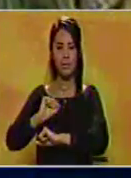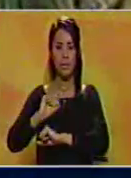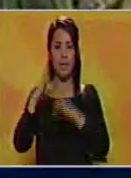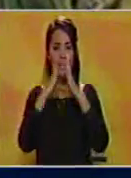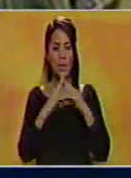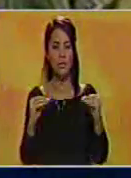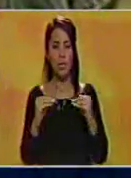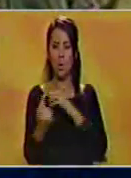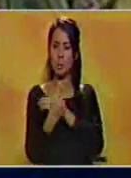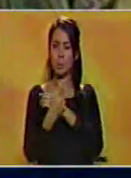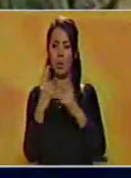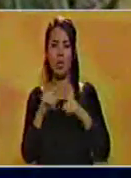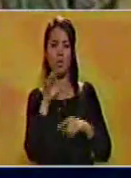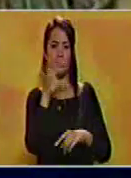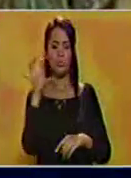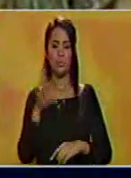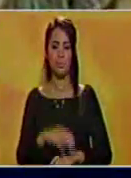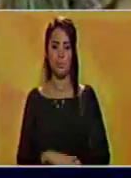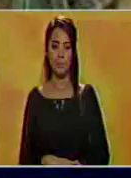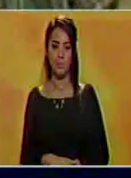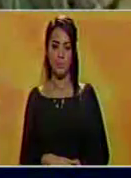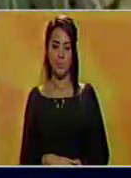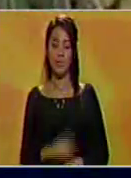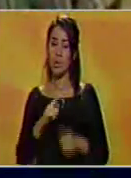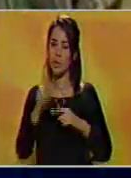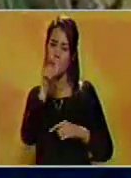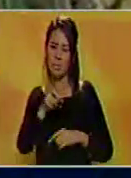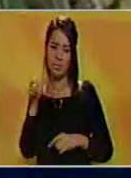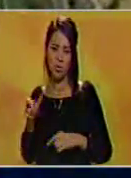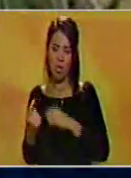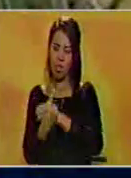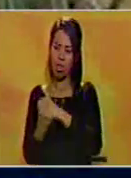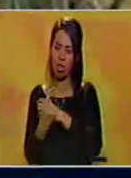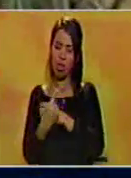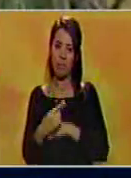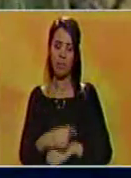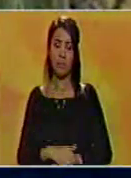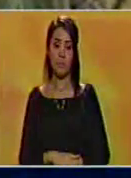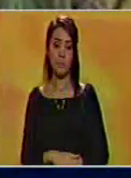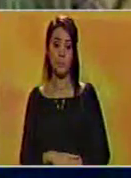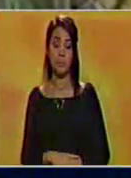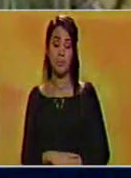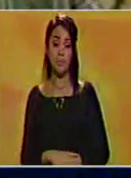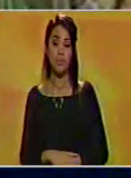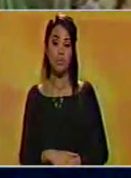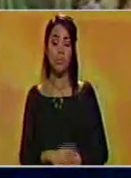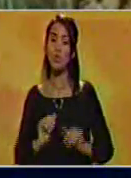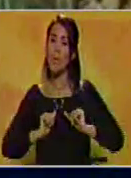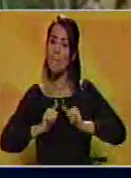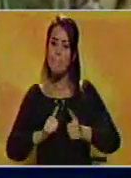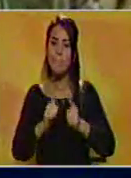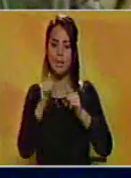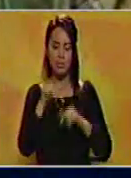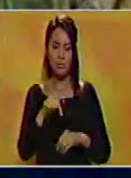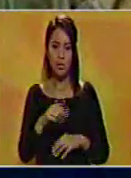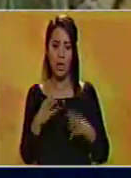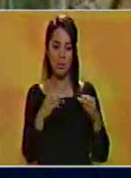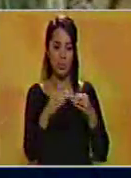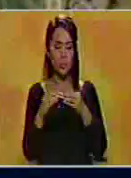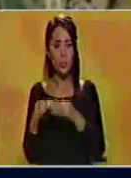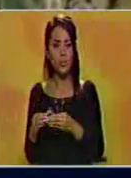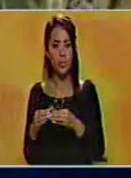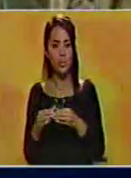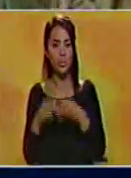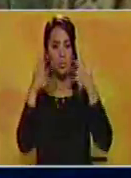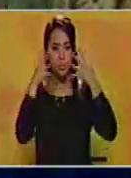apátrida desleales y para defender la de cualquier invasor y todo comienza aquí con nuestras academias todas las